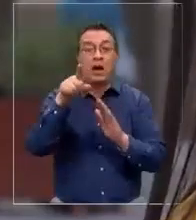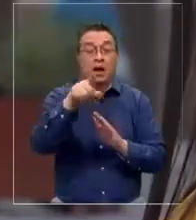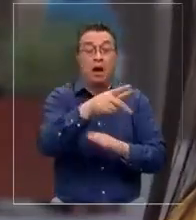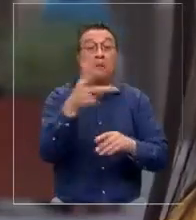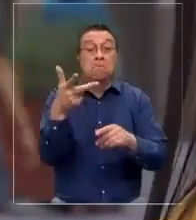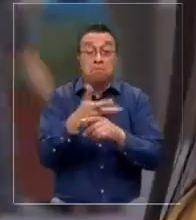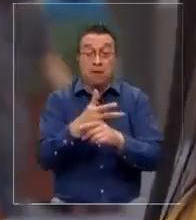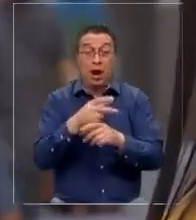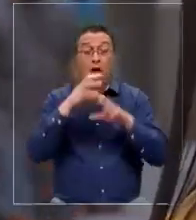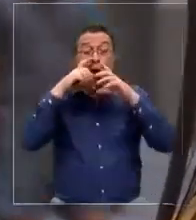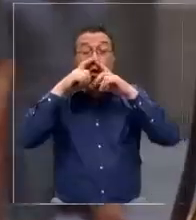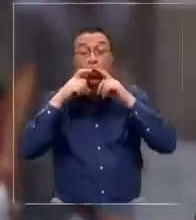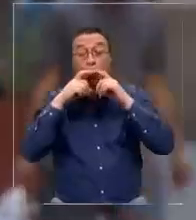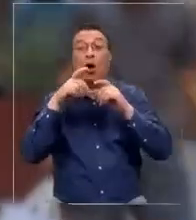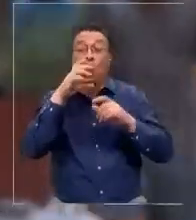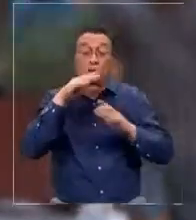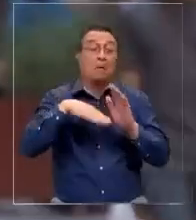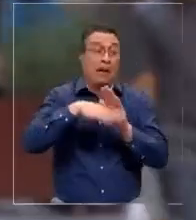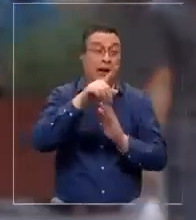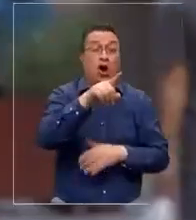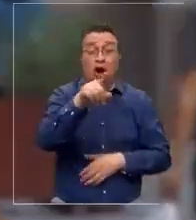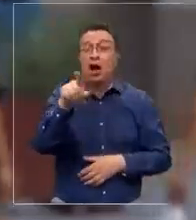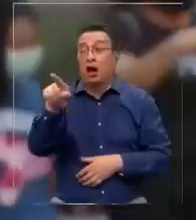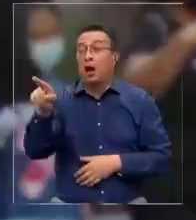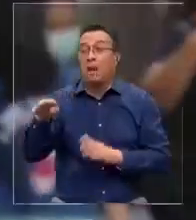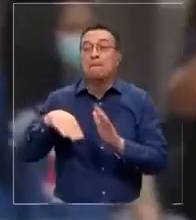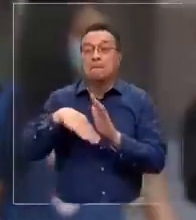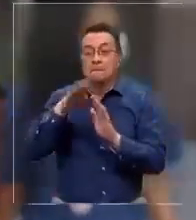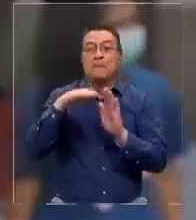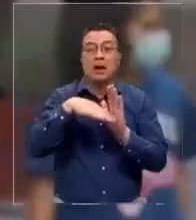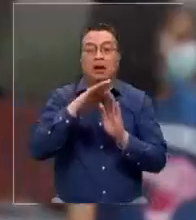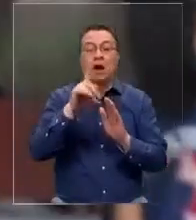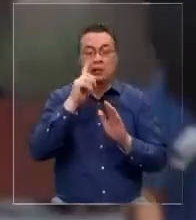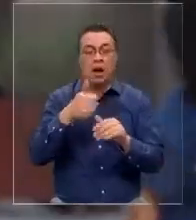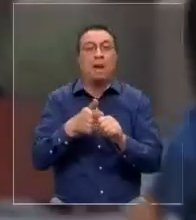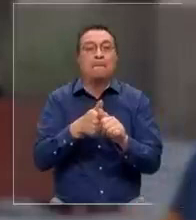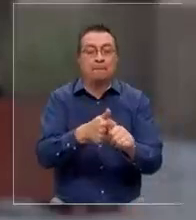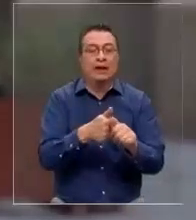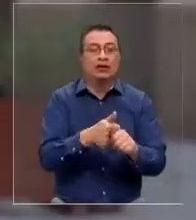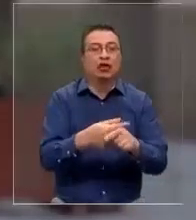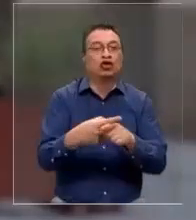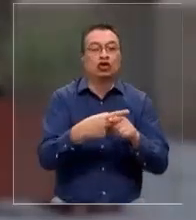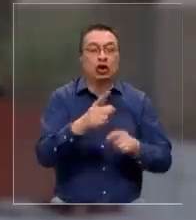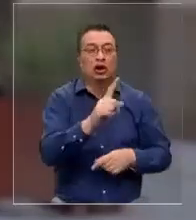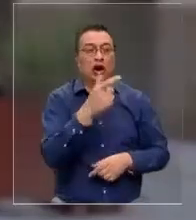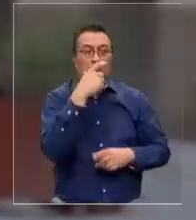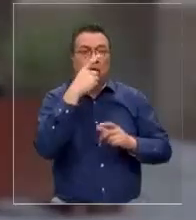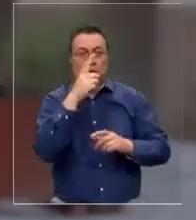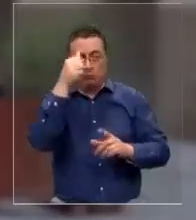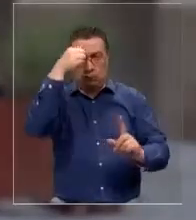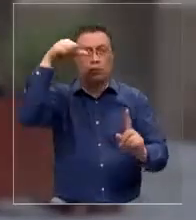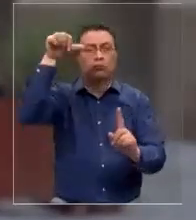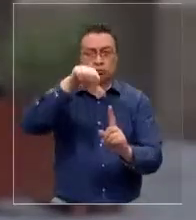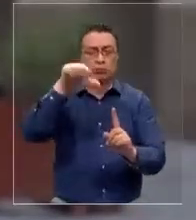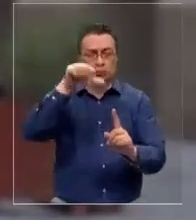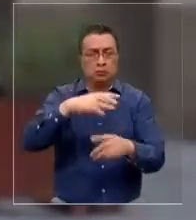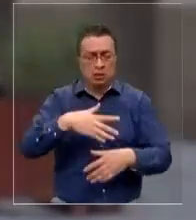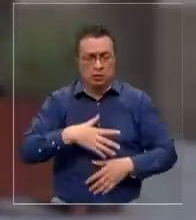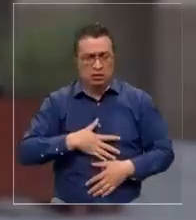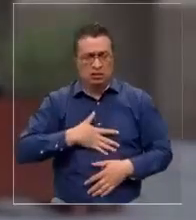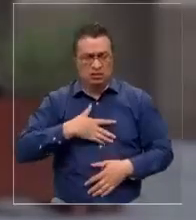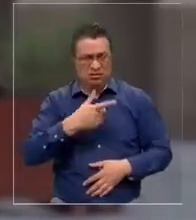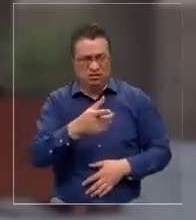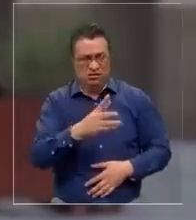mal, usamos mascarilla. Y también hacemos presión social para quienes no lo usen, sancionarlo, hacerlos sentir que